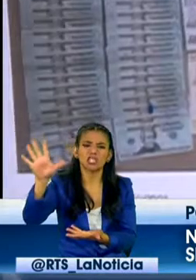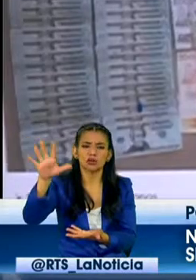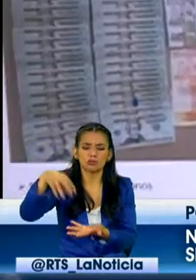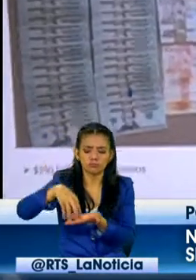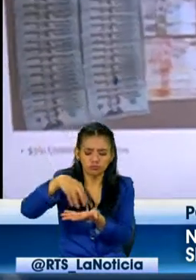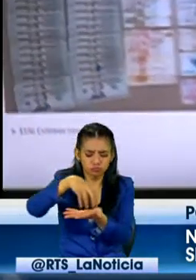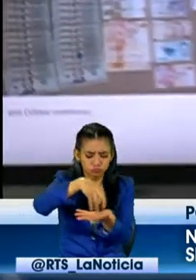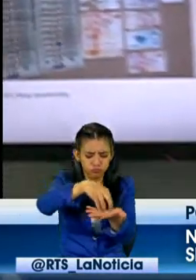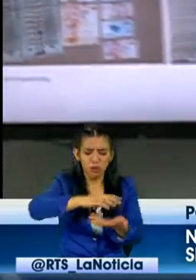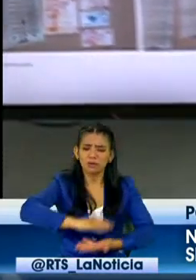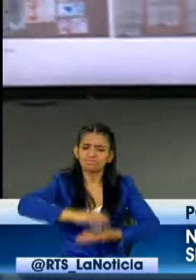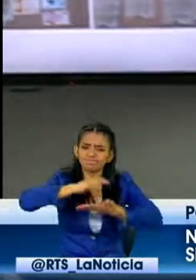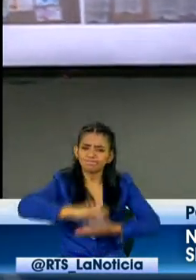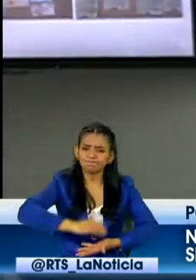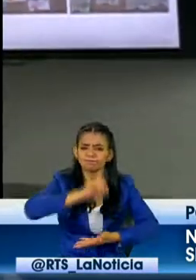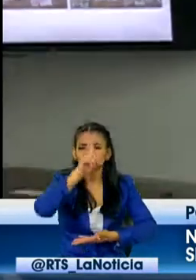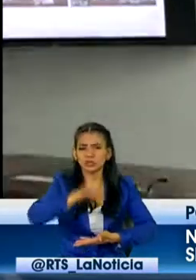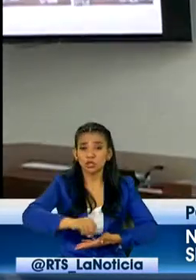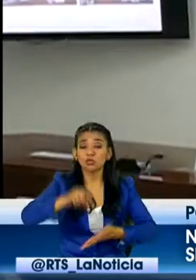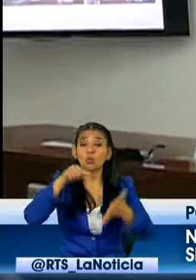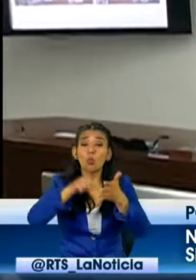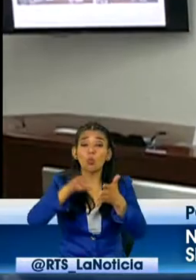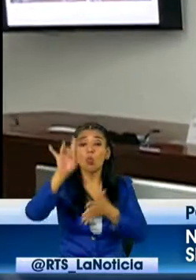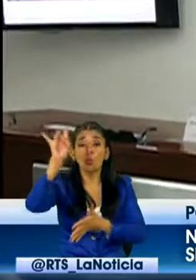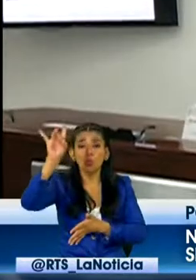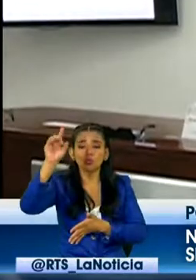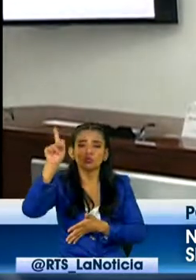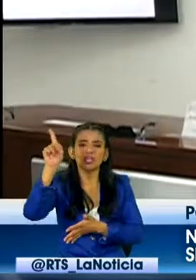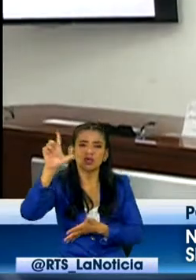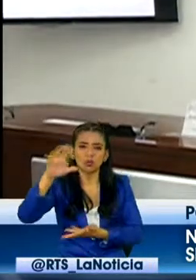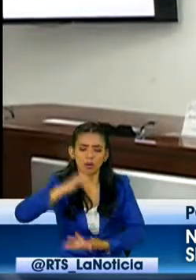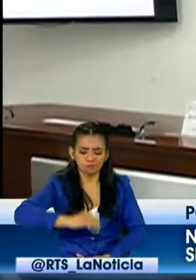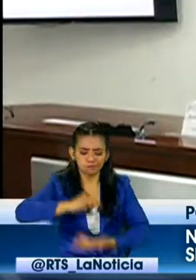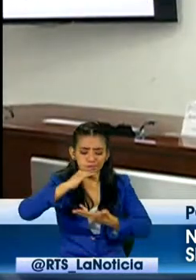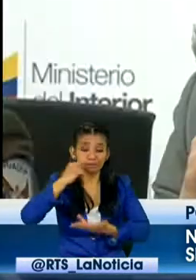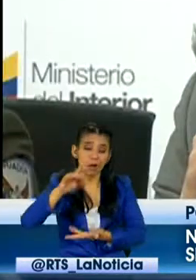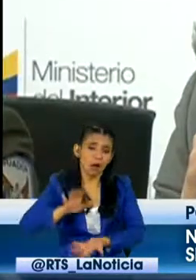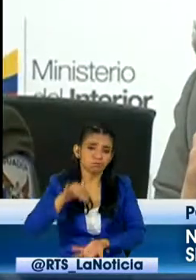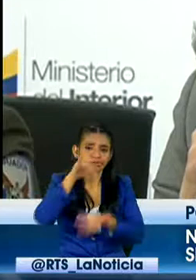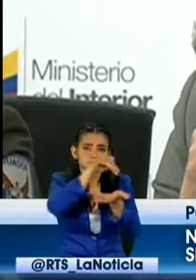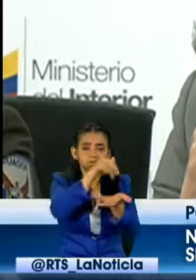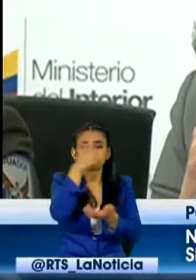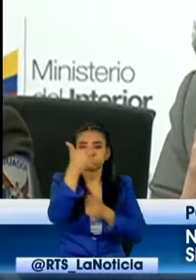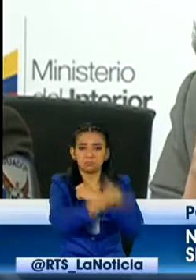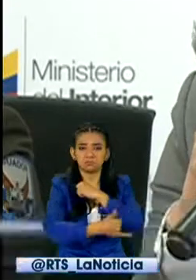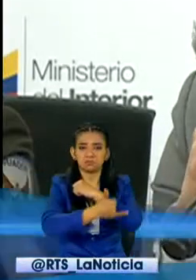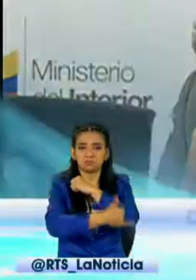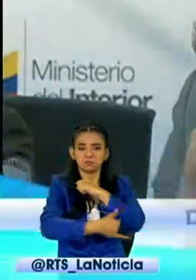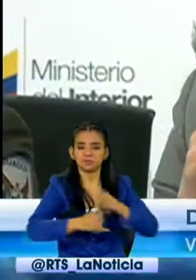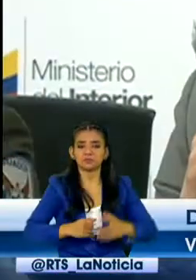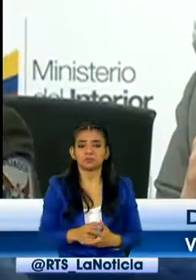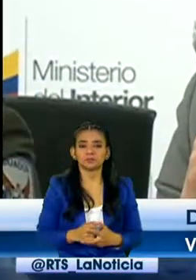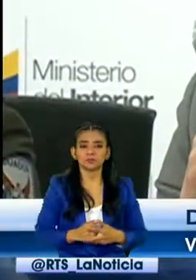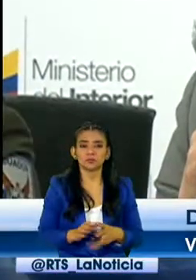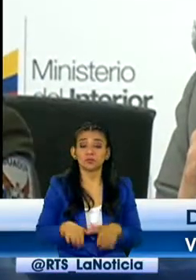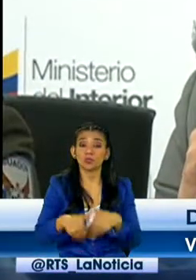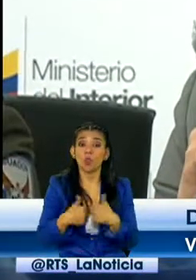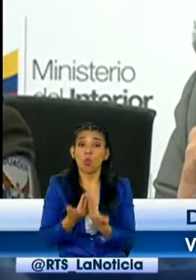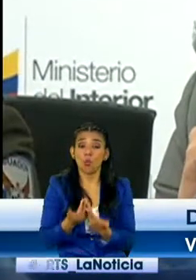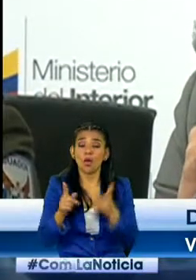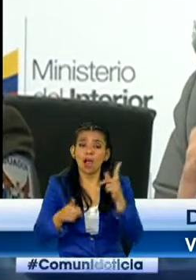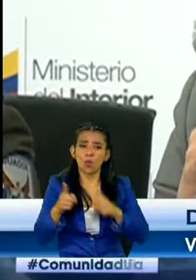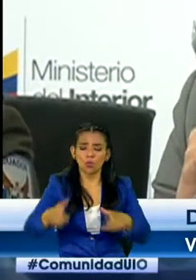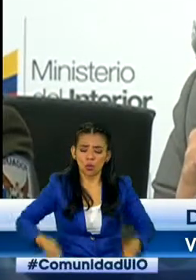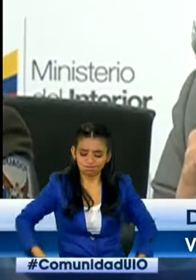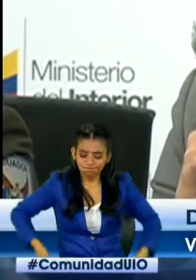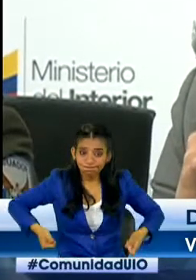142.8 kilogramos de cocaína, que pretendía ser enviada al exterior. La droga era transportada mediante algunos bolsos